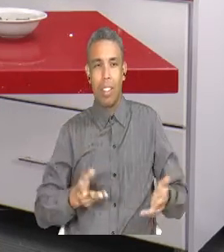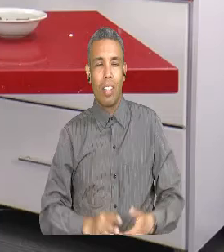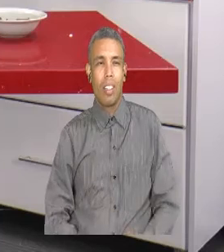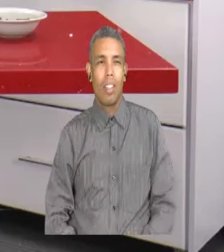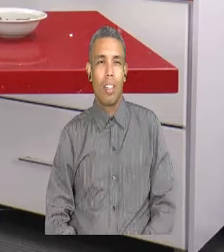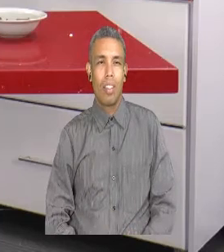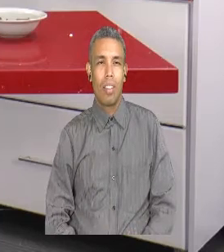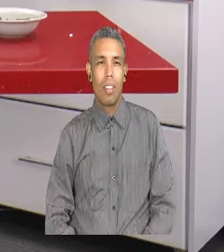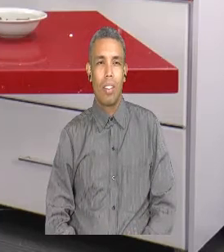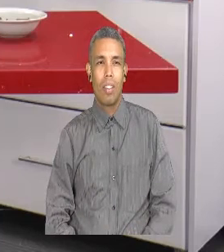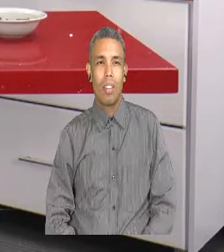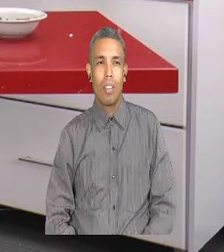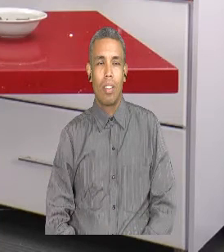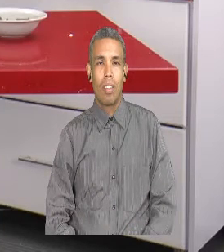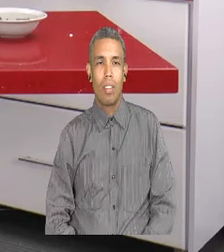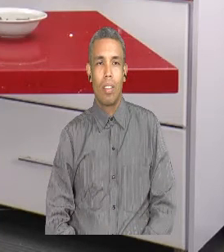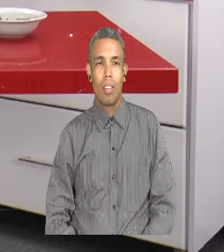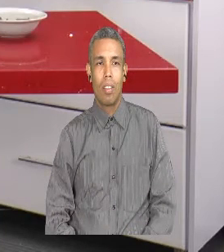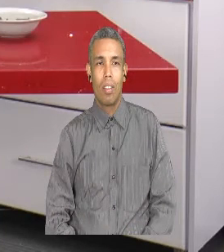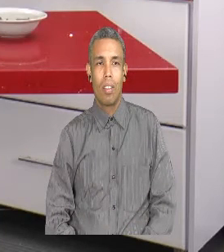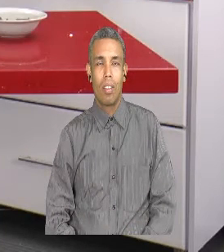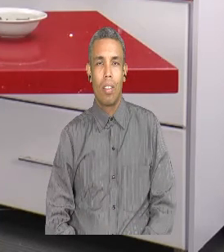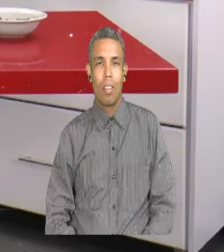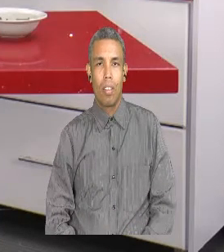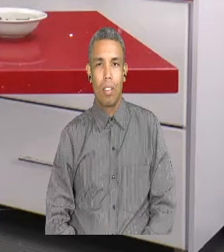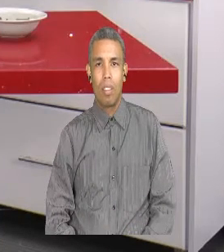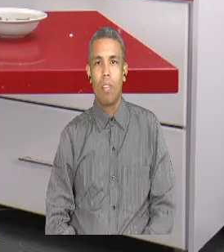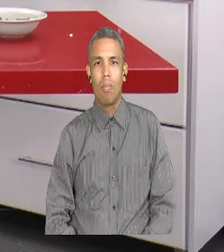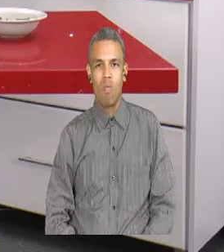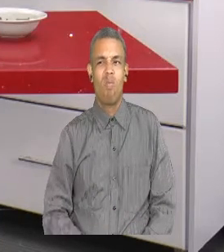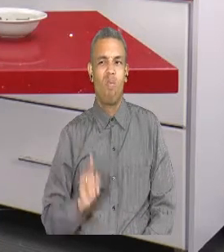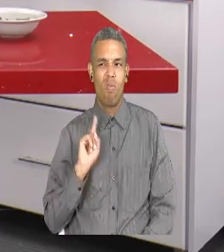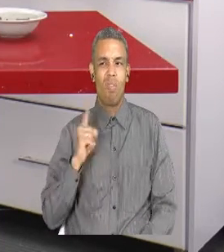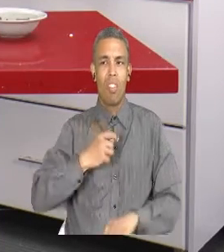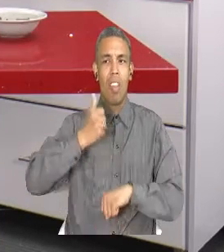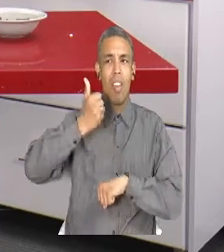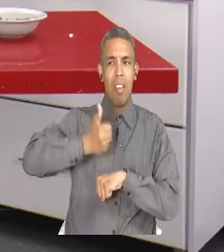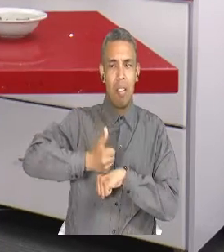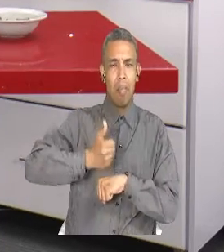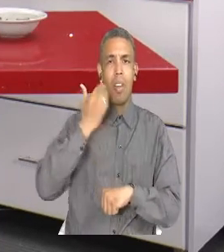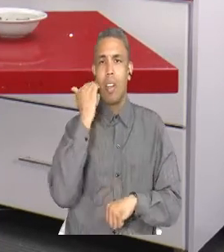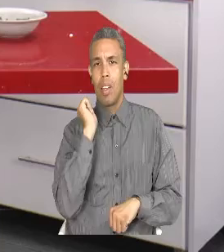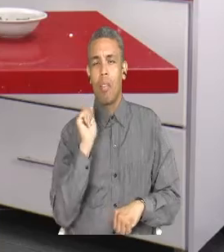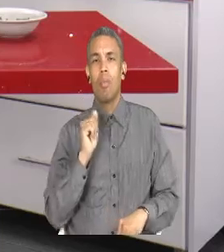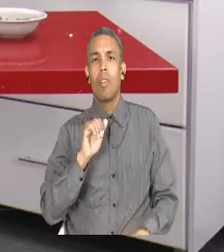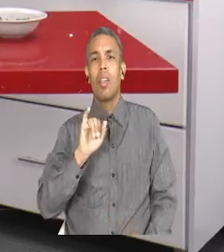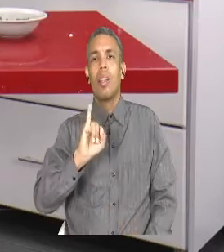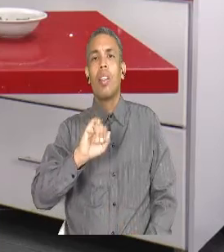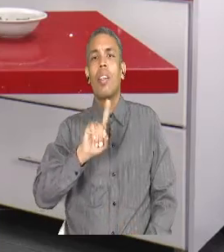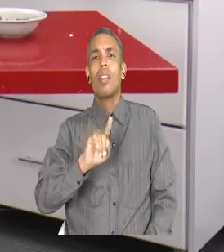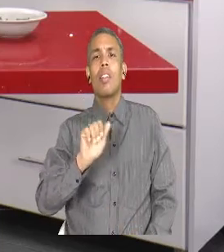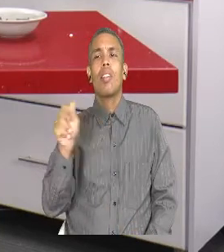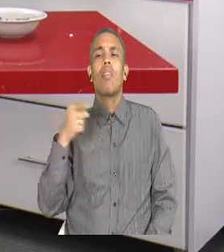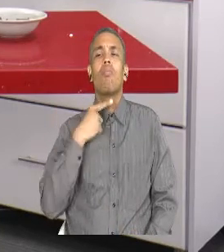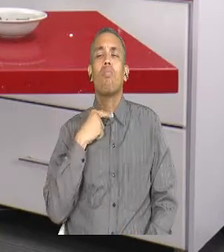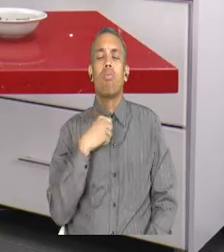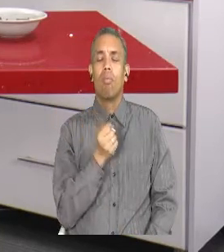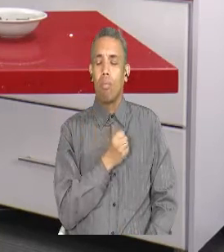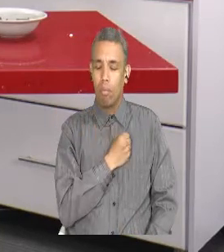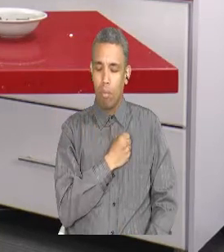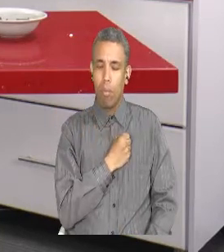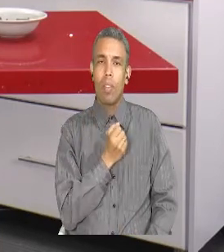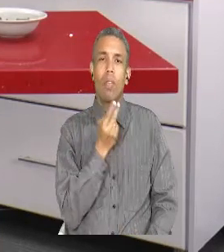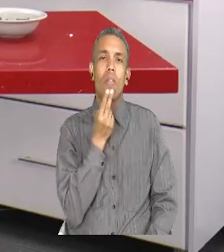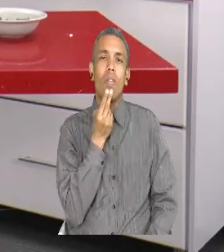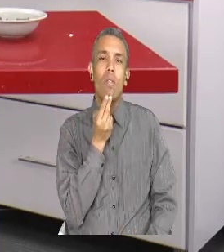porque ya ella sabemos que le encanta el dulce. Yo voy a traerme aquí a hacerla quedar mal, vamos a hacerla quedar mal. Es más, los postres dulces se hacen por